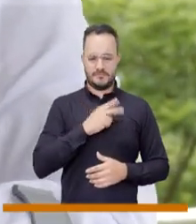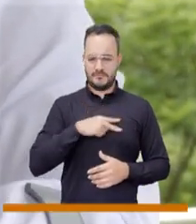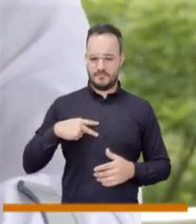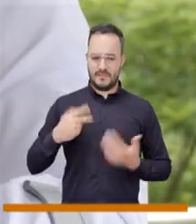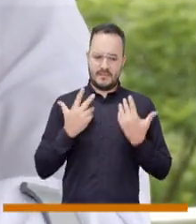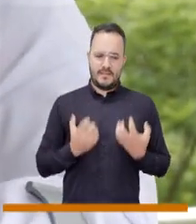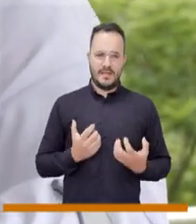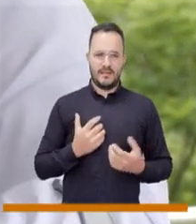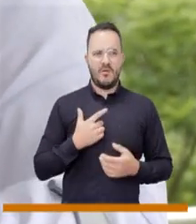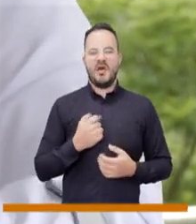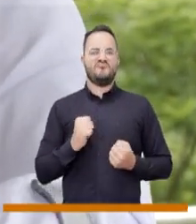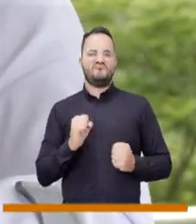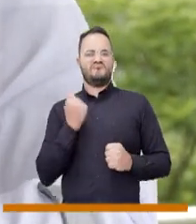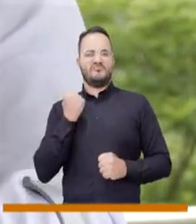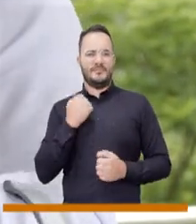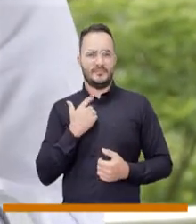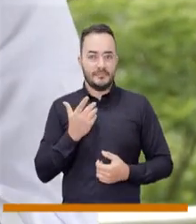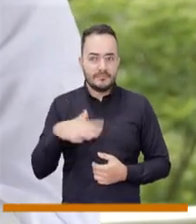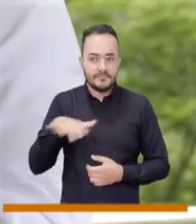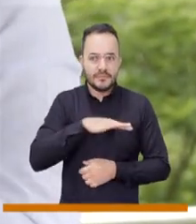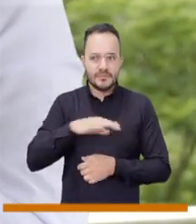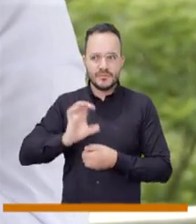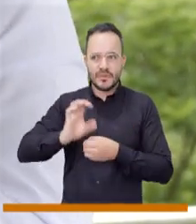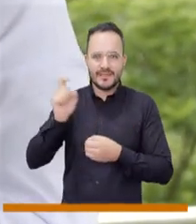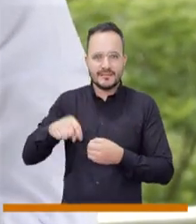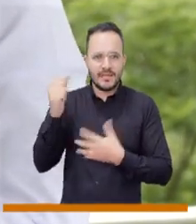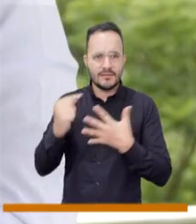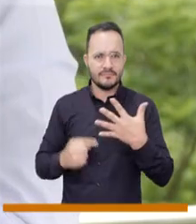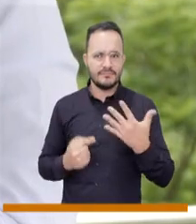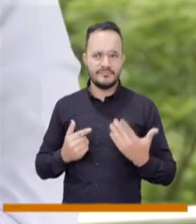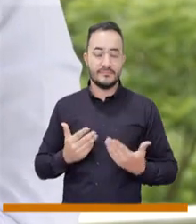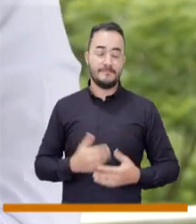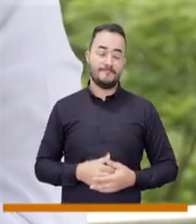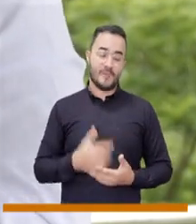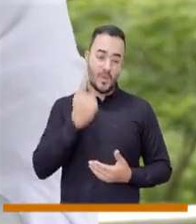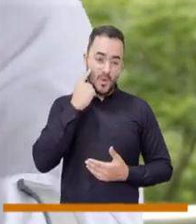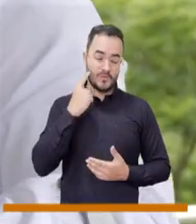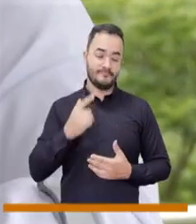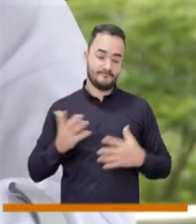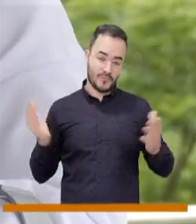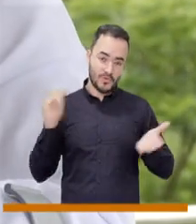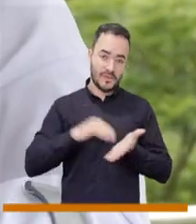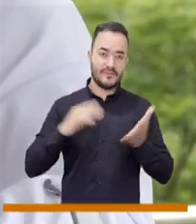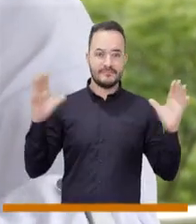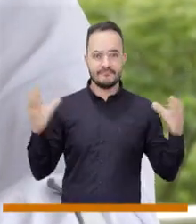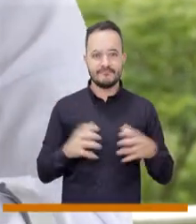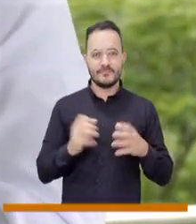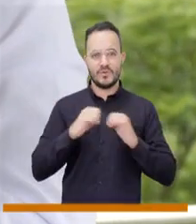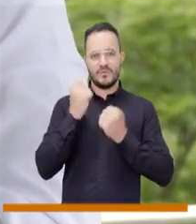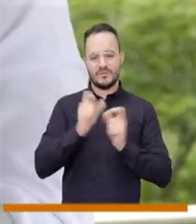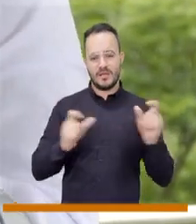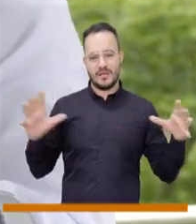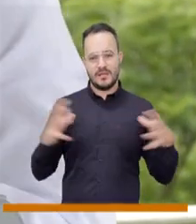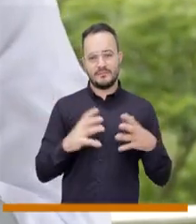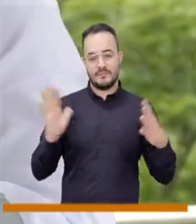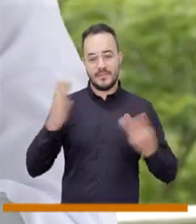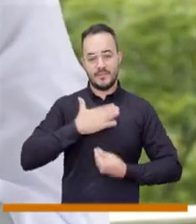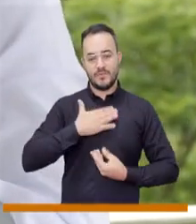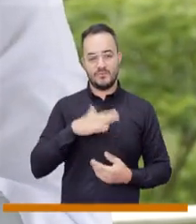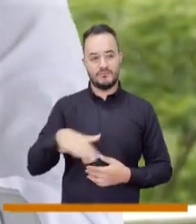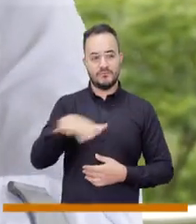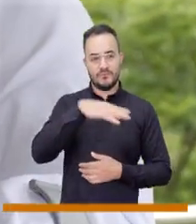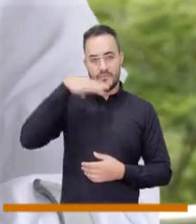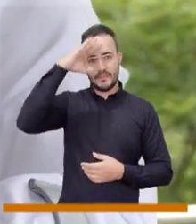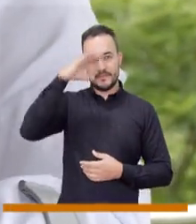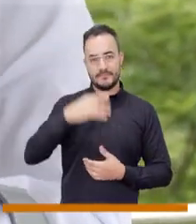los intereses particulares o personales sobre los intereses de la ciudad. En este momento, pues tenemos que volver los concejales de Medellín a tomar una decisión muy